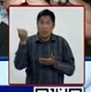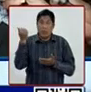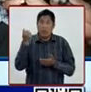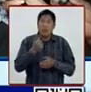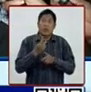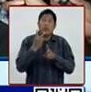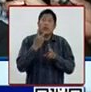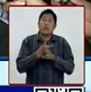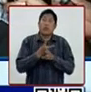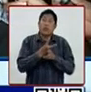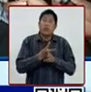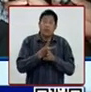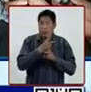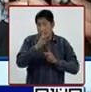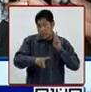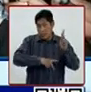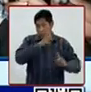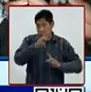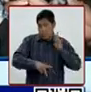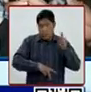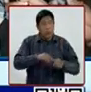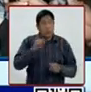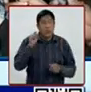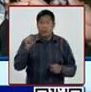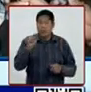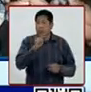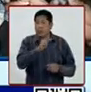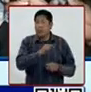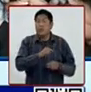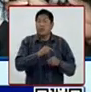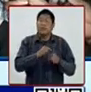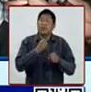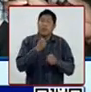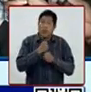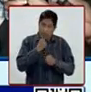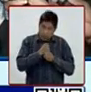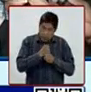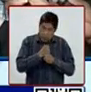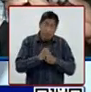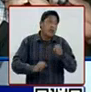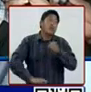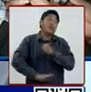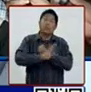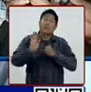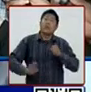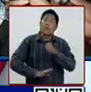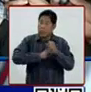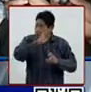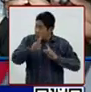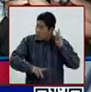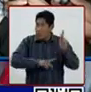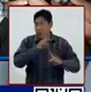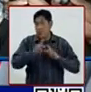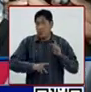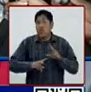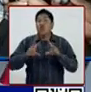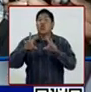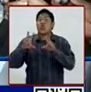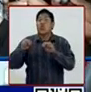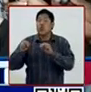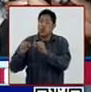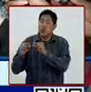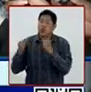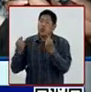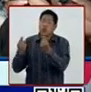Cuiden a su pueblo ustedes tienen una misión que es proteger al pueblo no a un partido